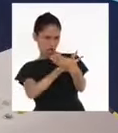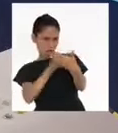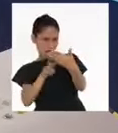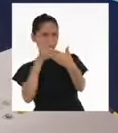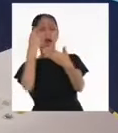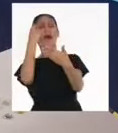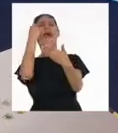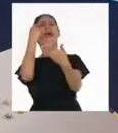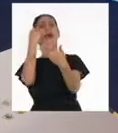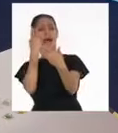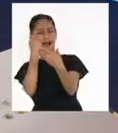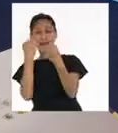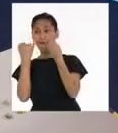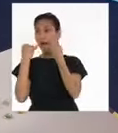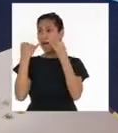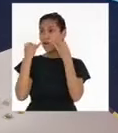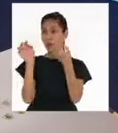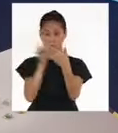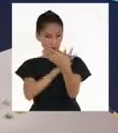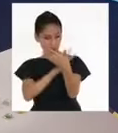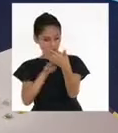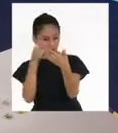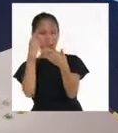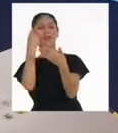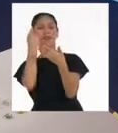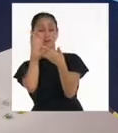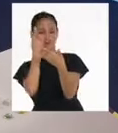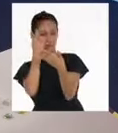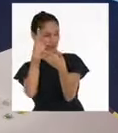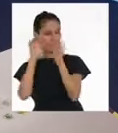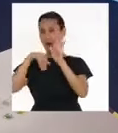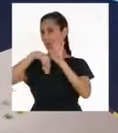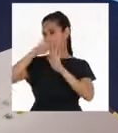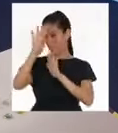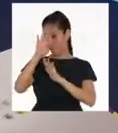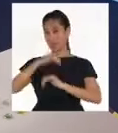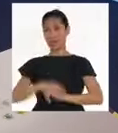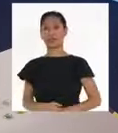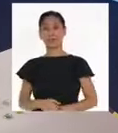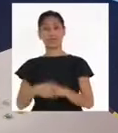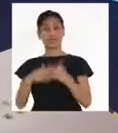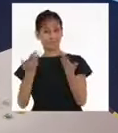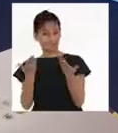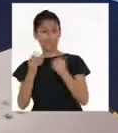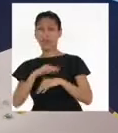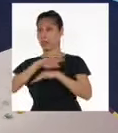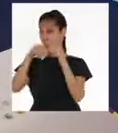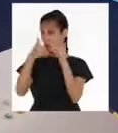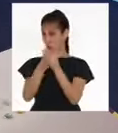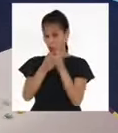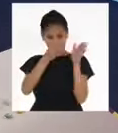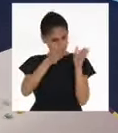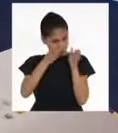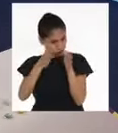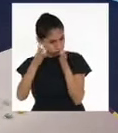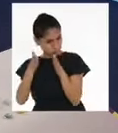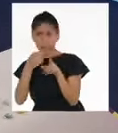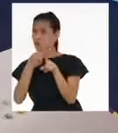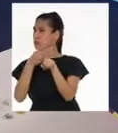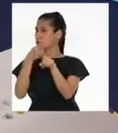la información a partir de las relaciones que podemos establecer entre los datos y otros